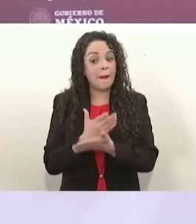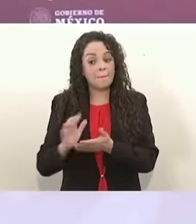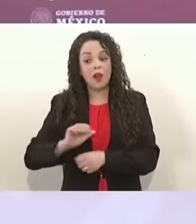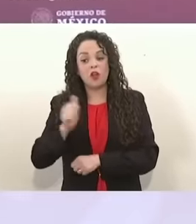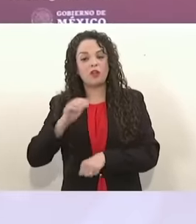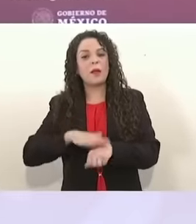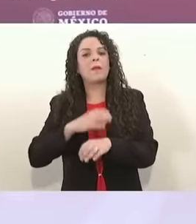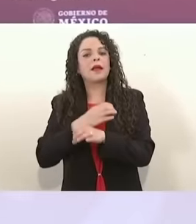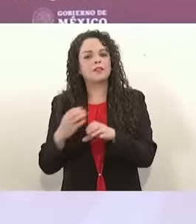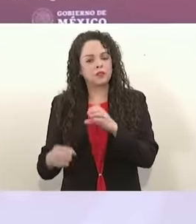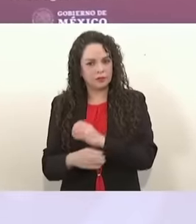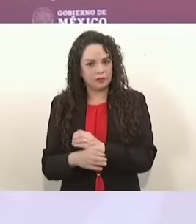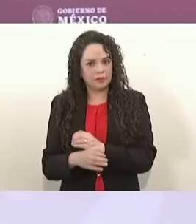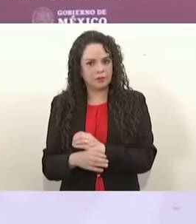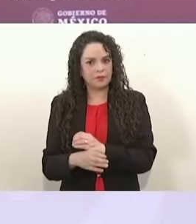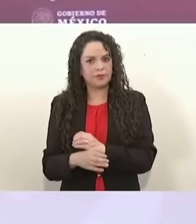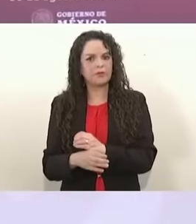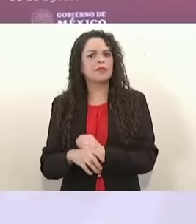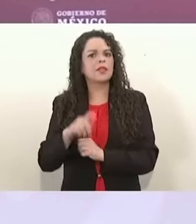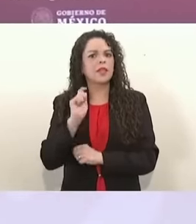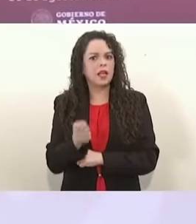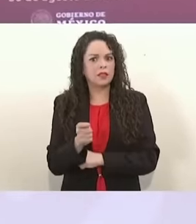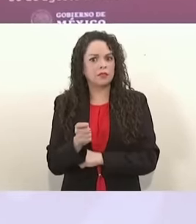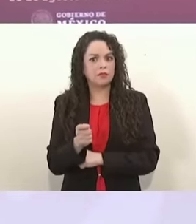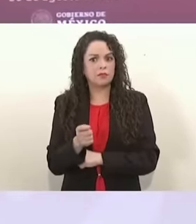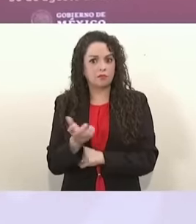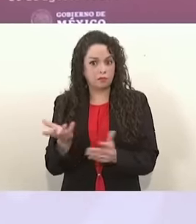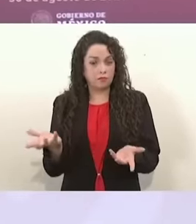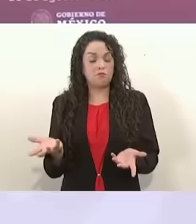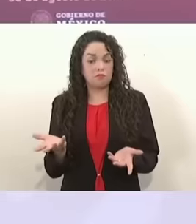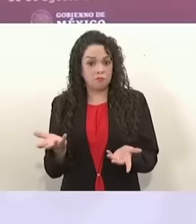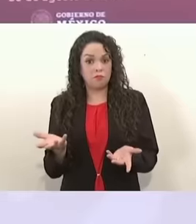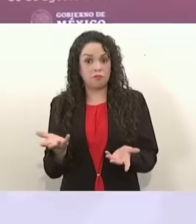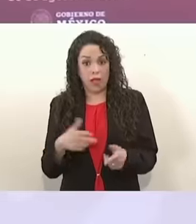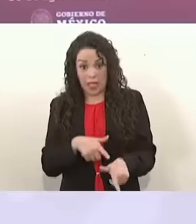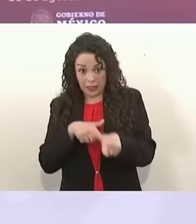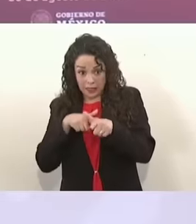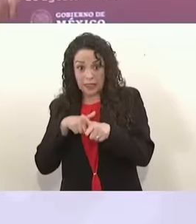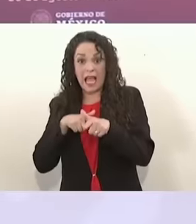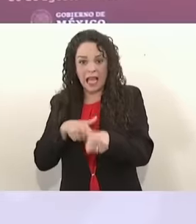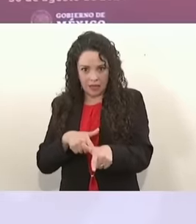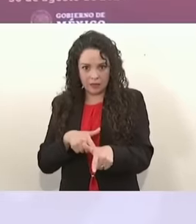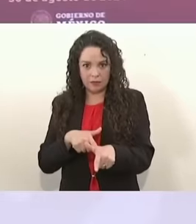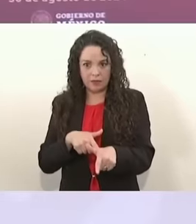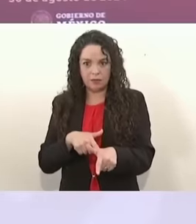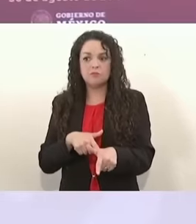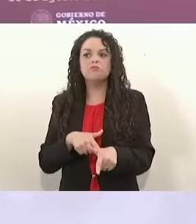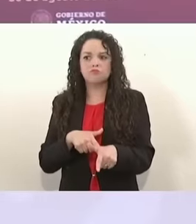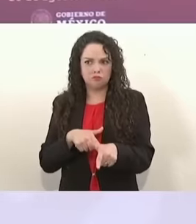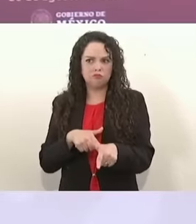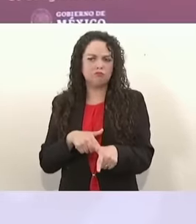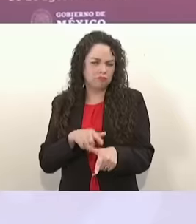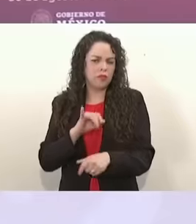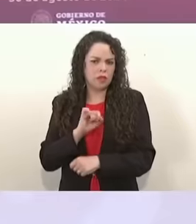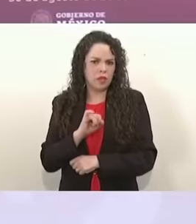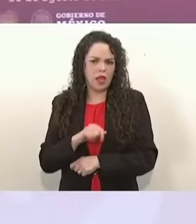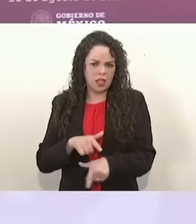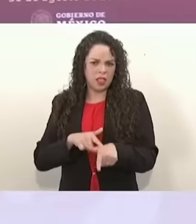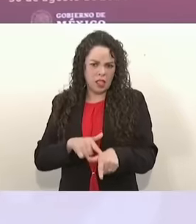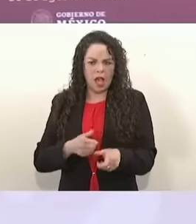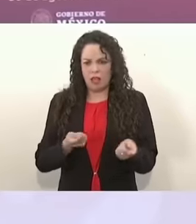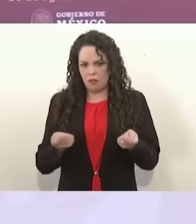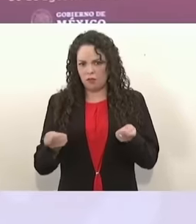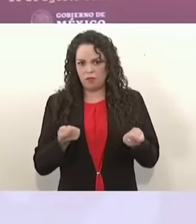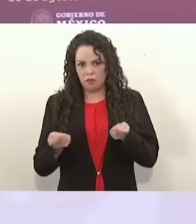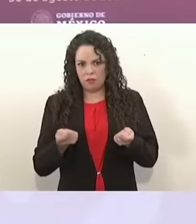pues no solo es consolidar, que ya sería suficiente, no solo es gobernar con el principio de por el bien